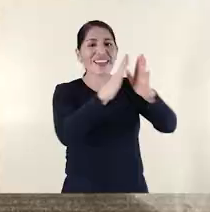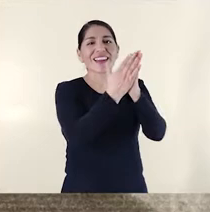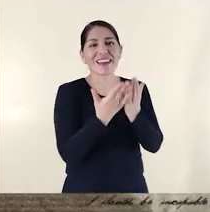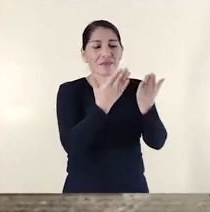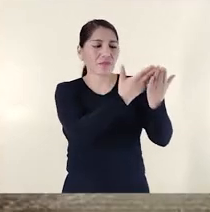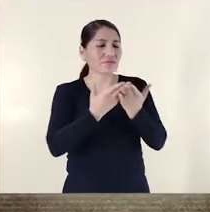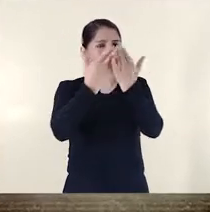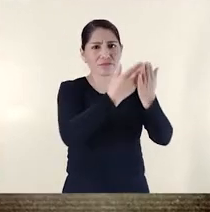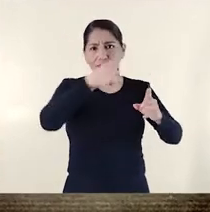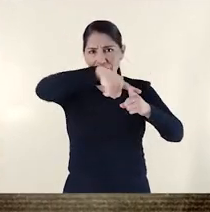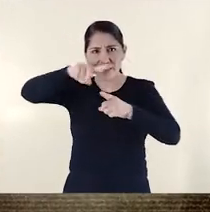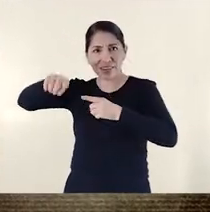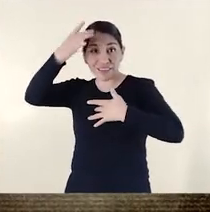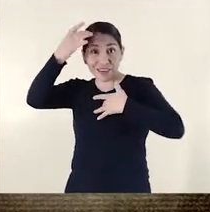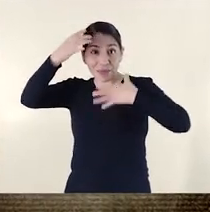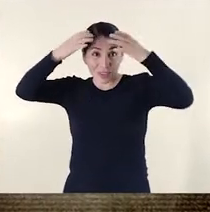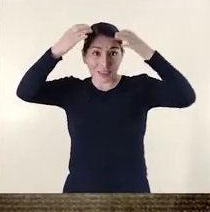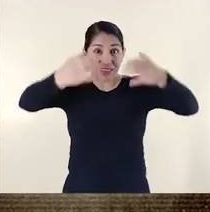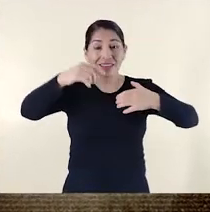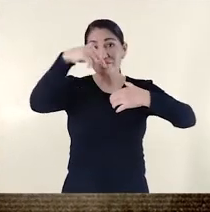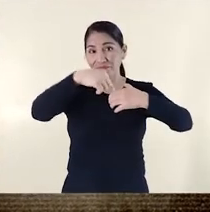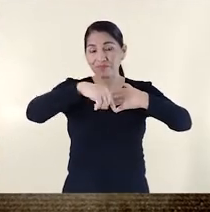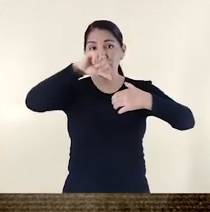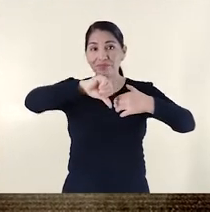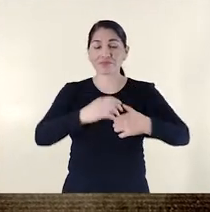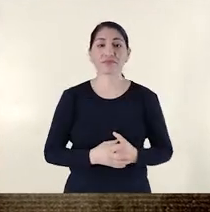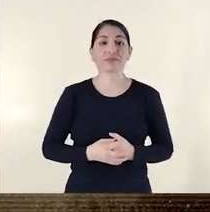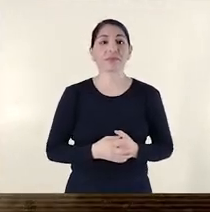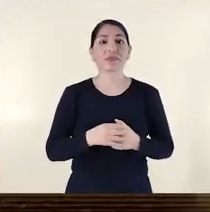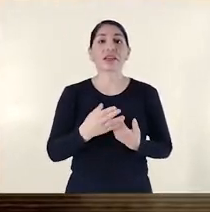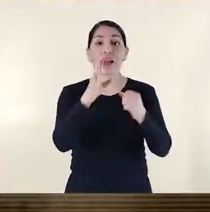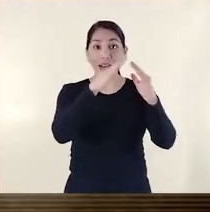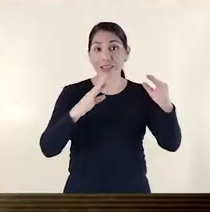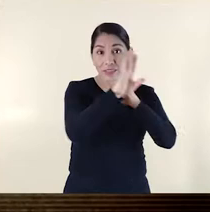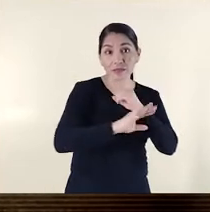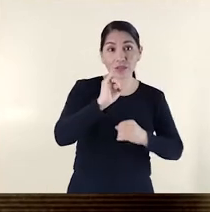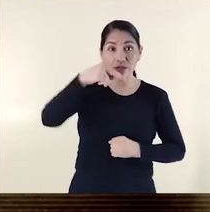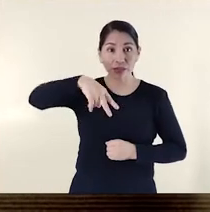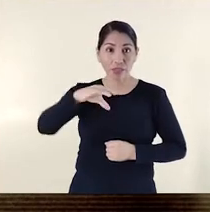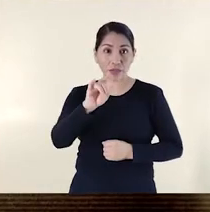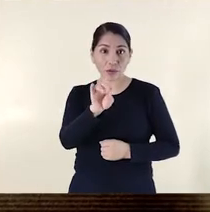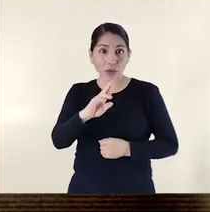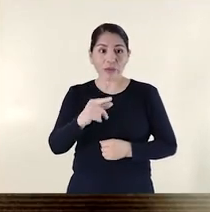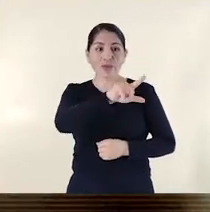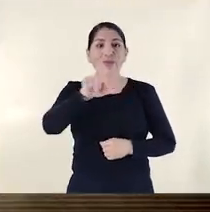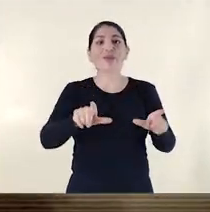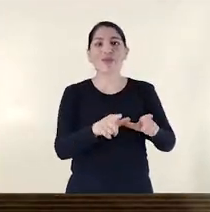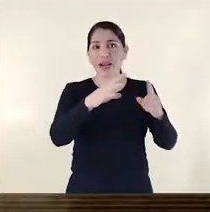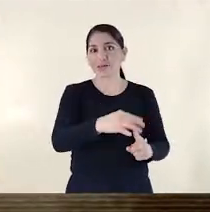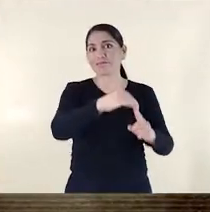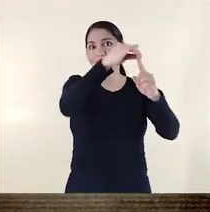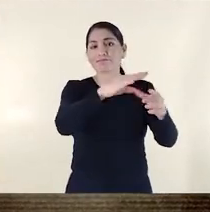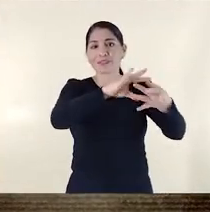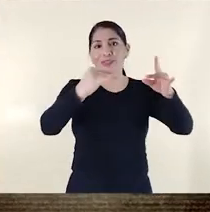las diversas enfermedades y patologías que afectan el cerebro. Refugio de Incurables, otro rincón patrimonial que es parte de la historia